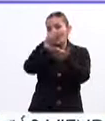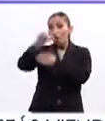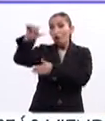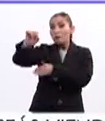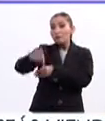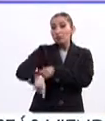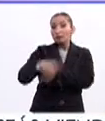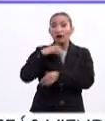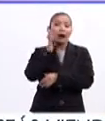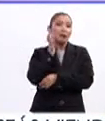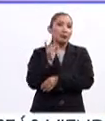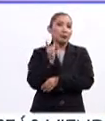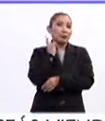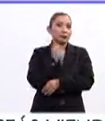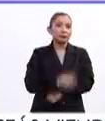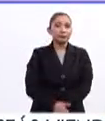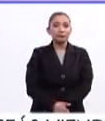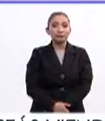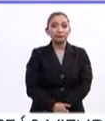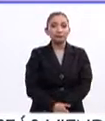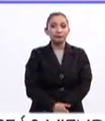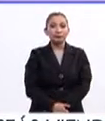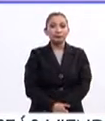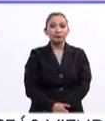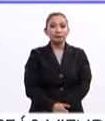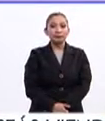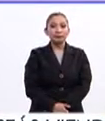hoy mismo a la Cámara de Diputados.